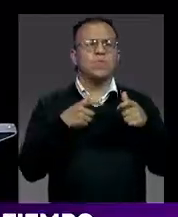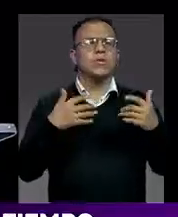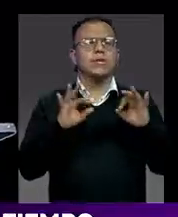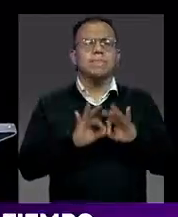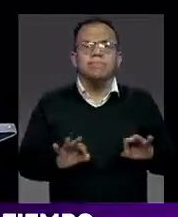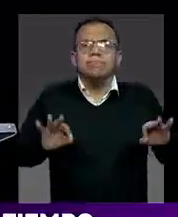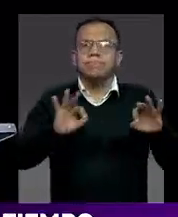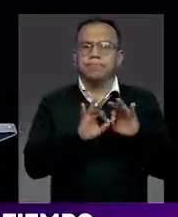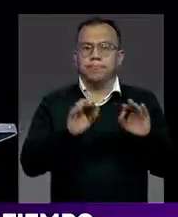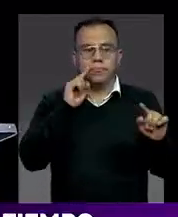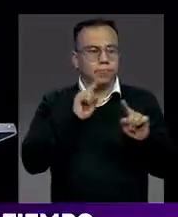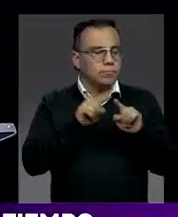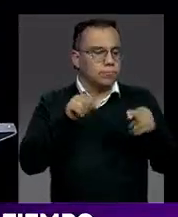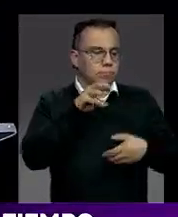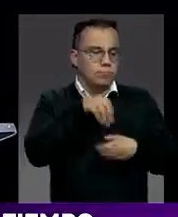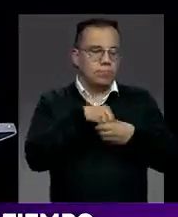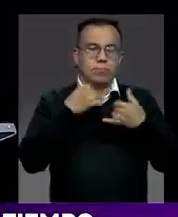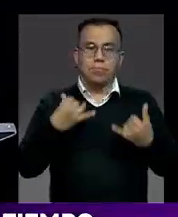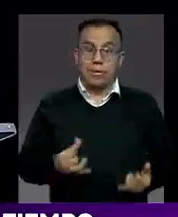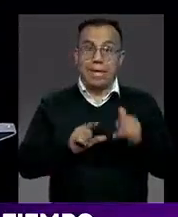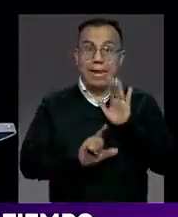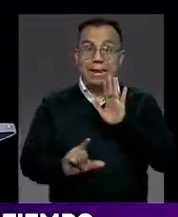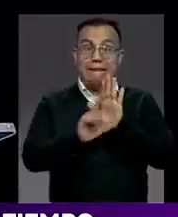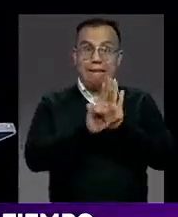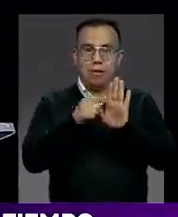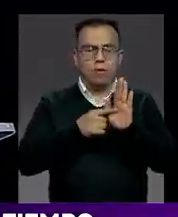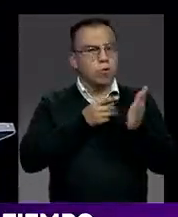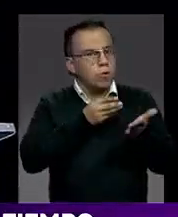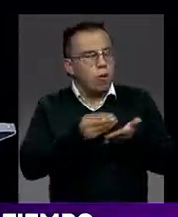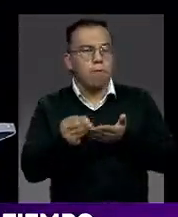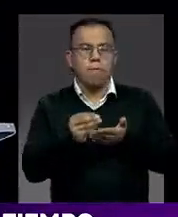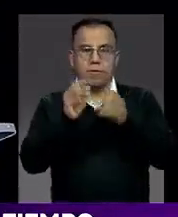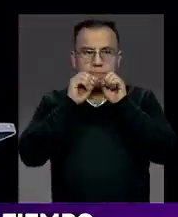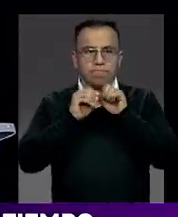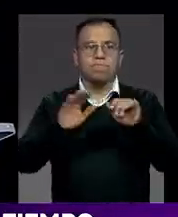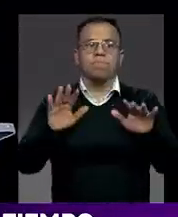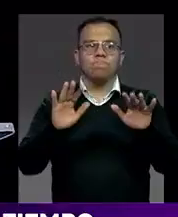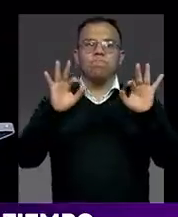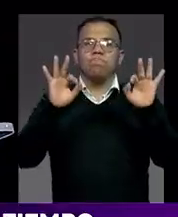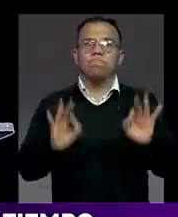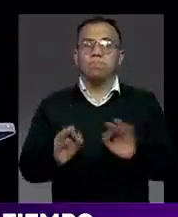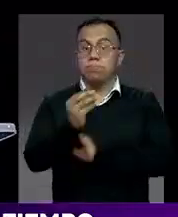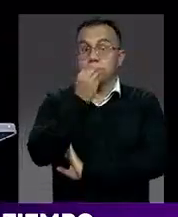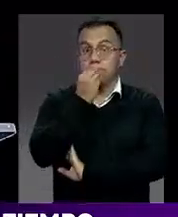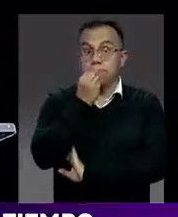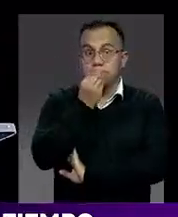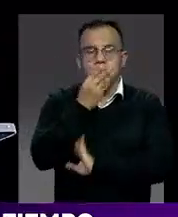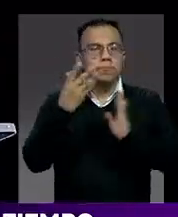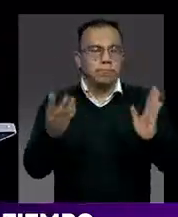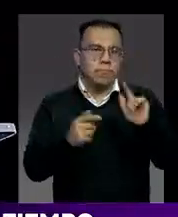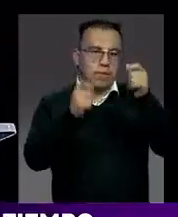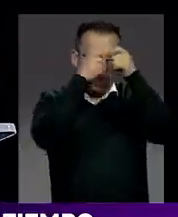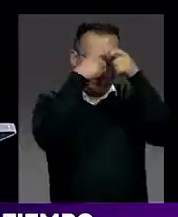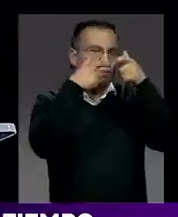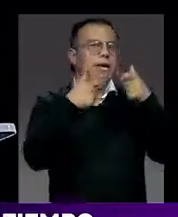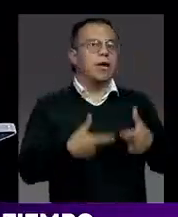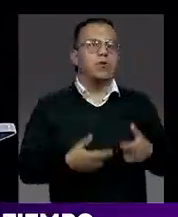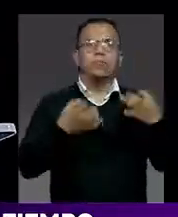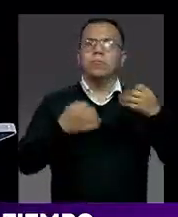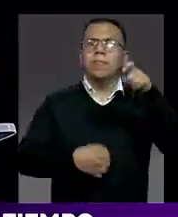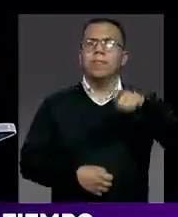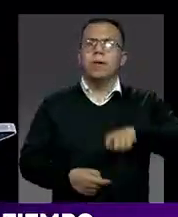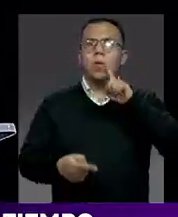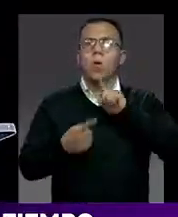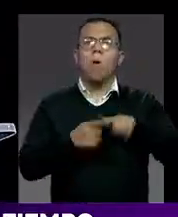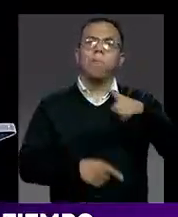importante ahora en la ley de compras públicas de alimentos se establece que el estado debe y